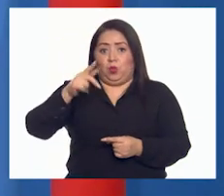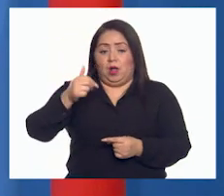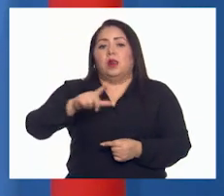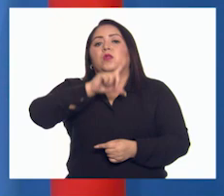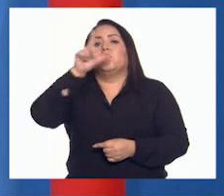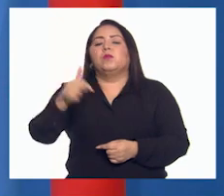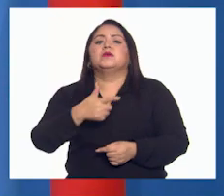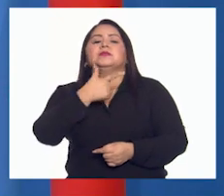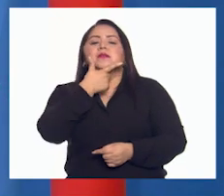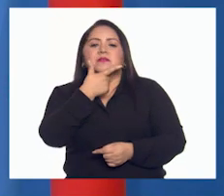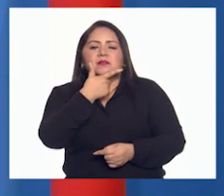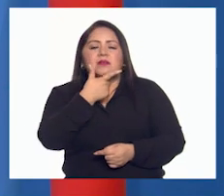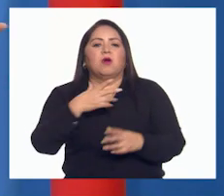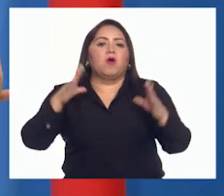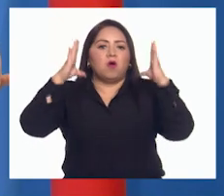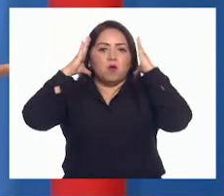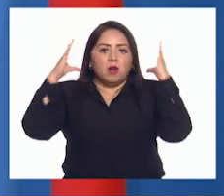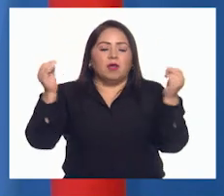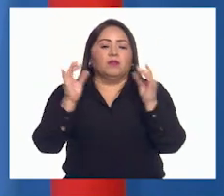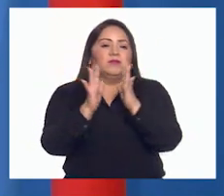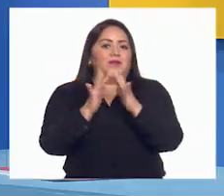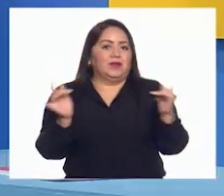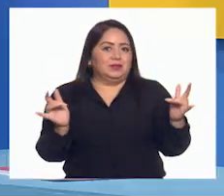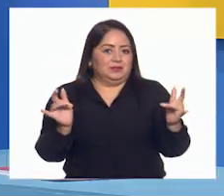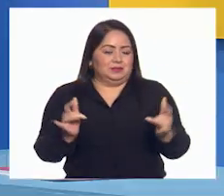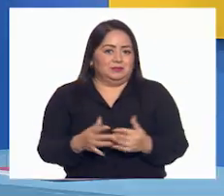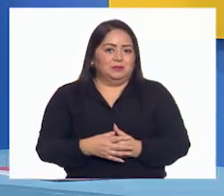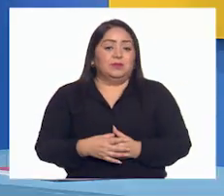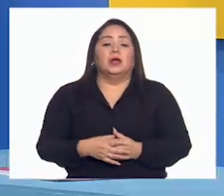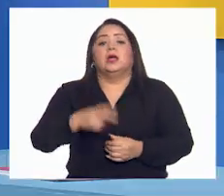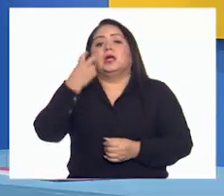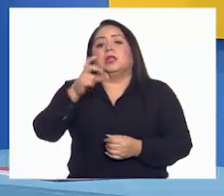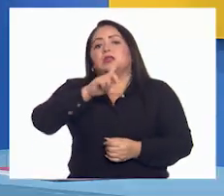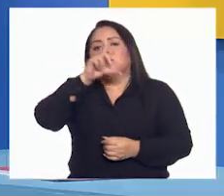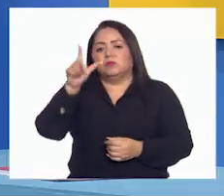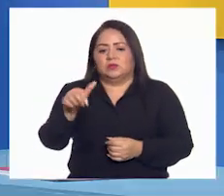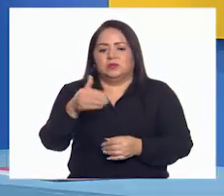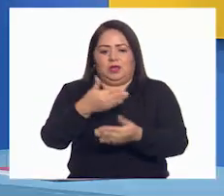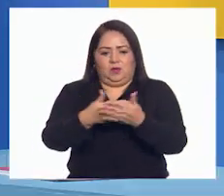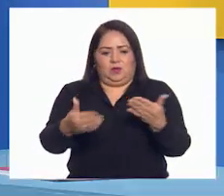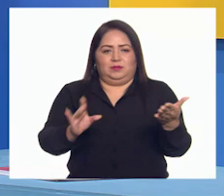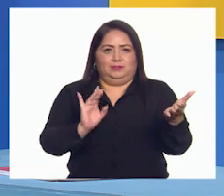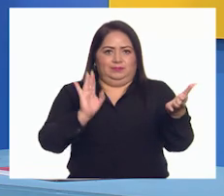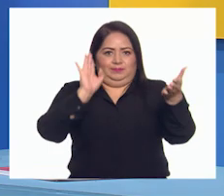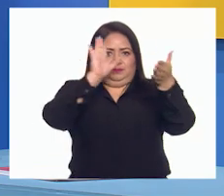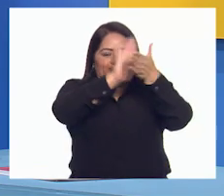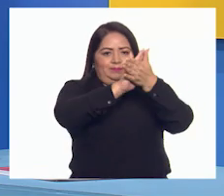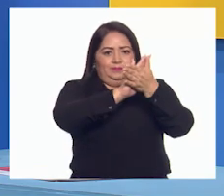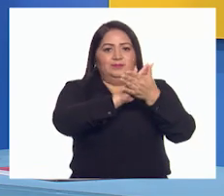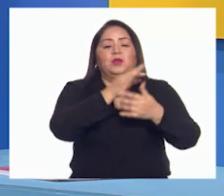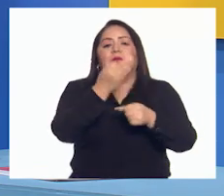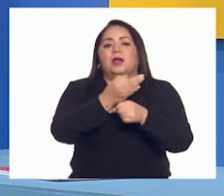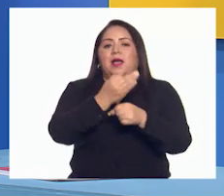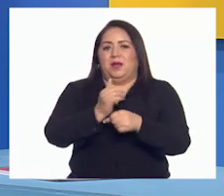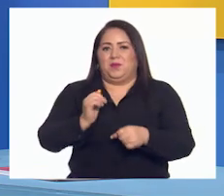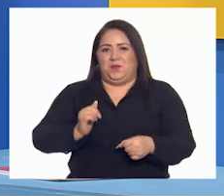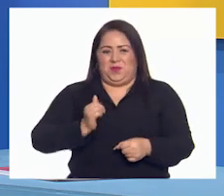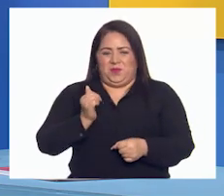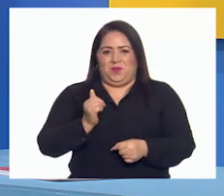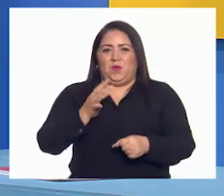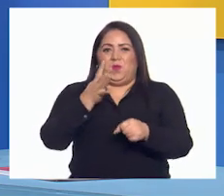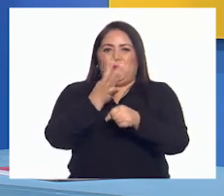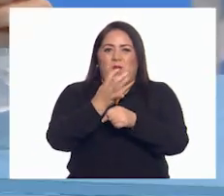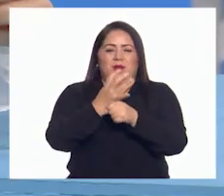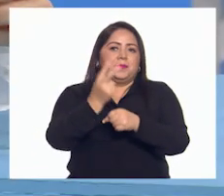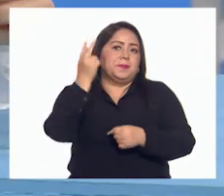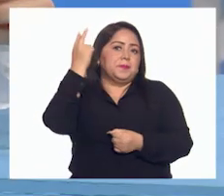luego Inglaterra, Holanda y Francia. Y entonces hay que pegar esta última consecuencia y aprovecho para marcar el